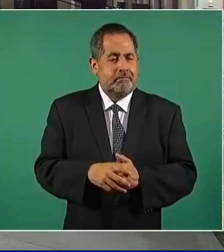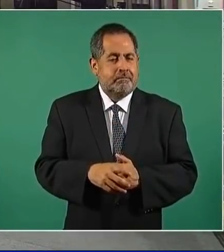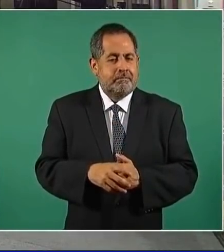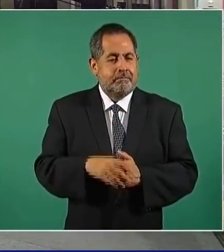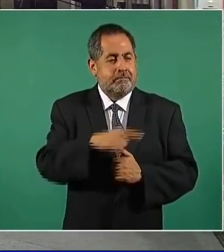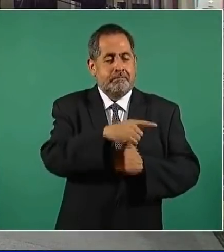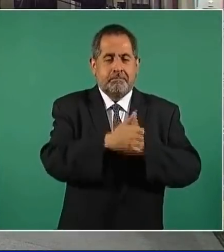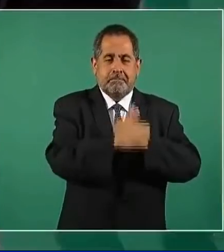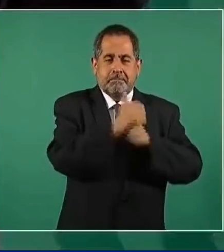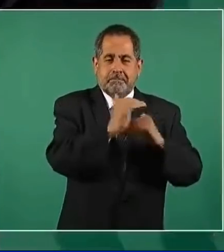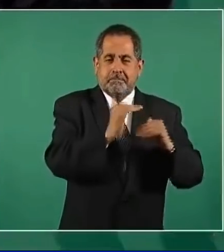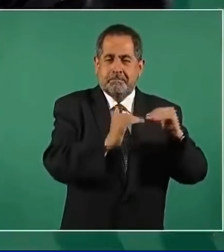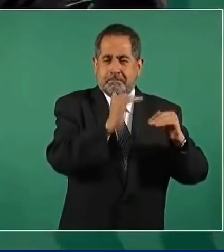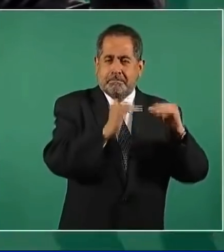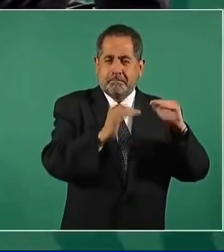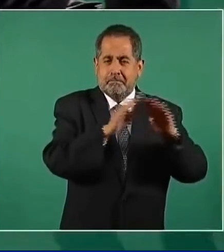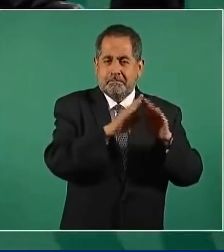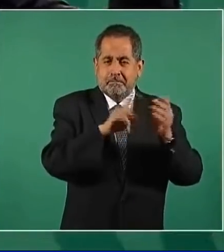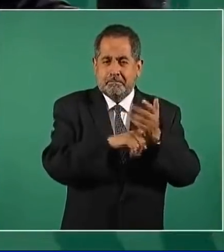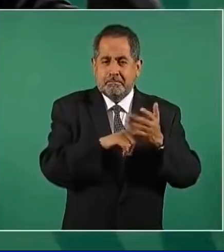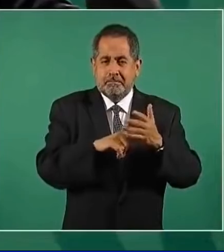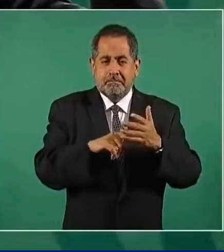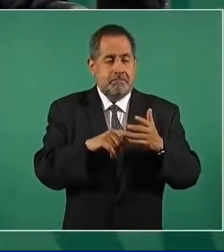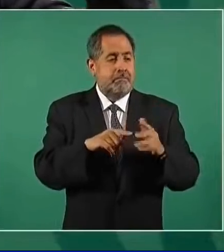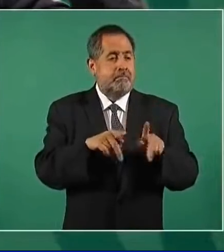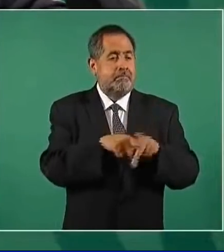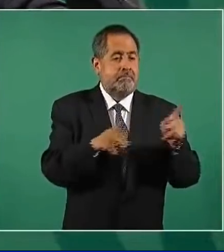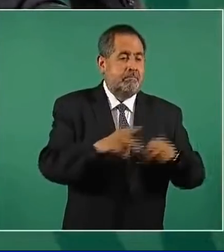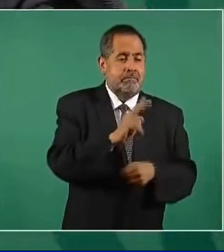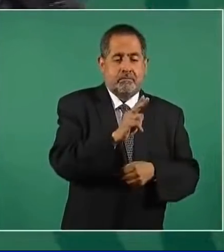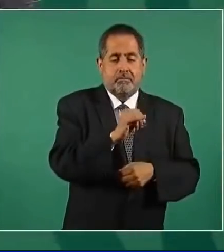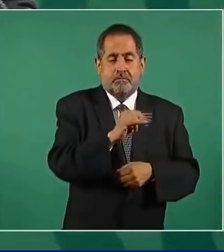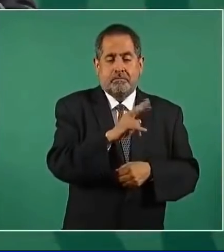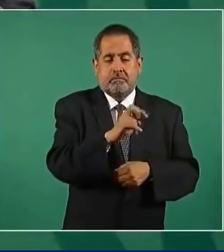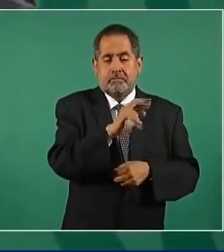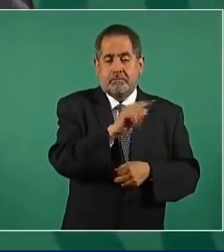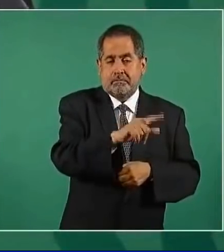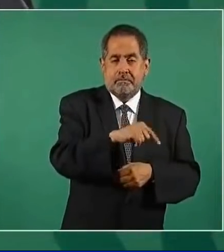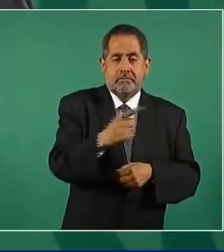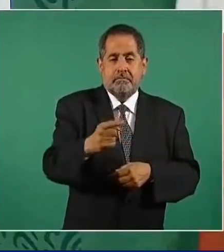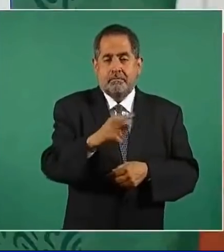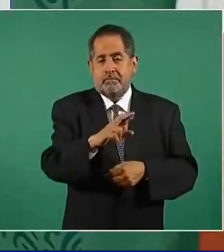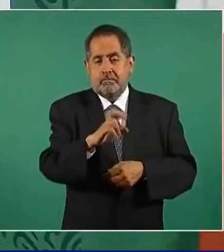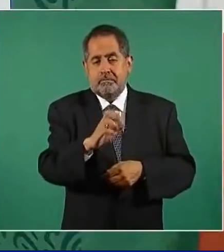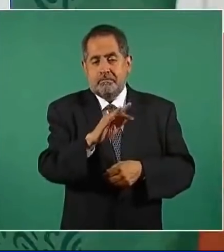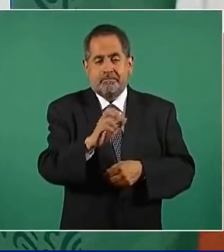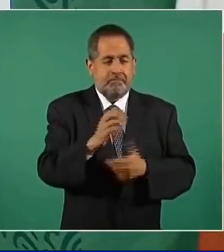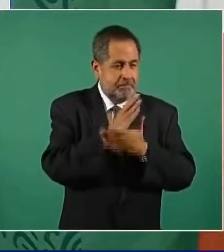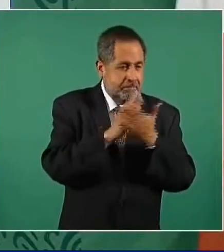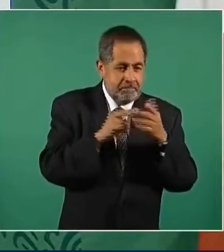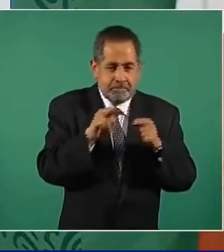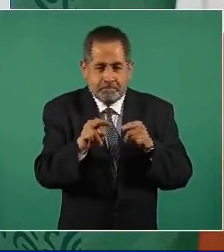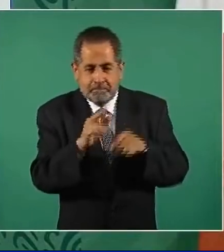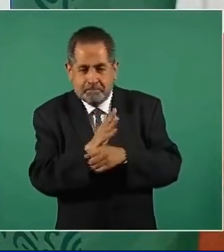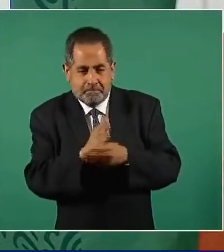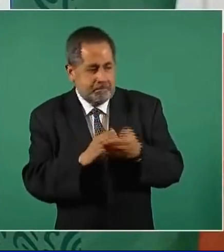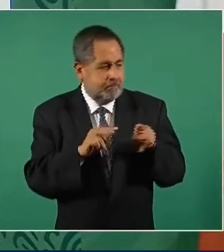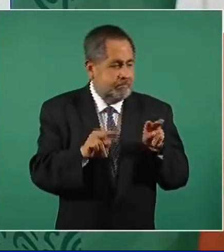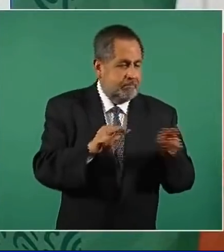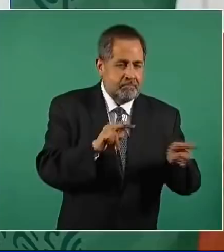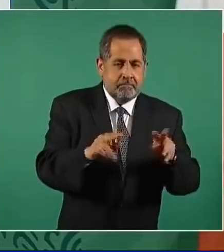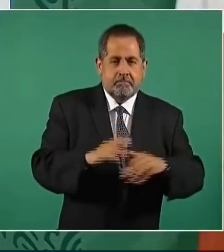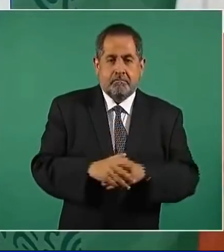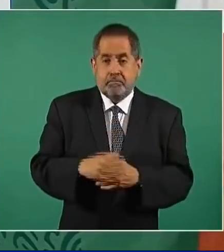a los mismos lectores universales y este reforma porque si tienen